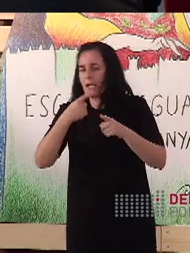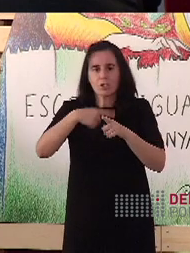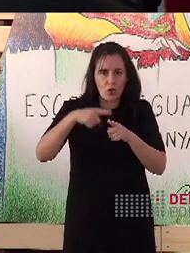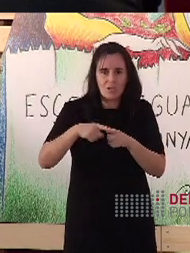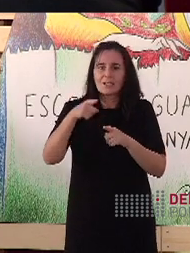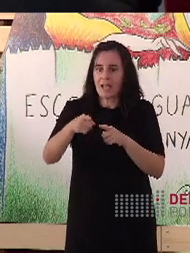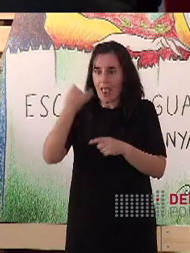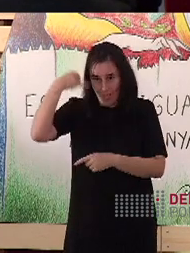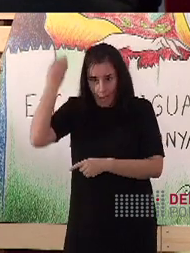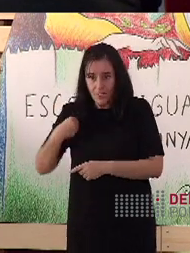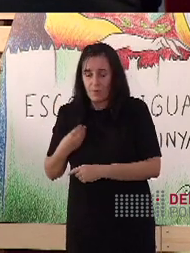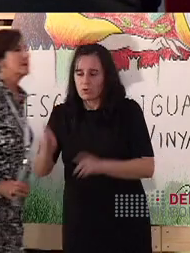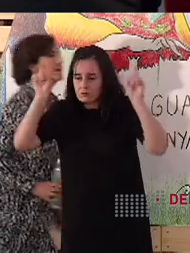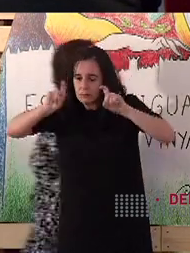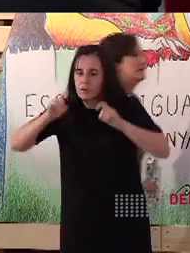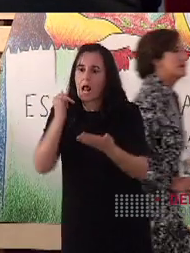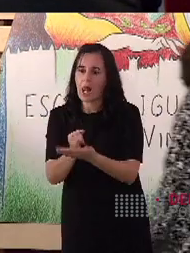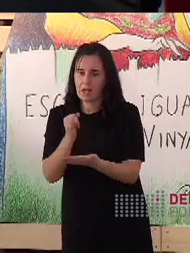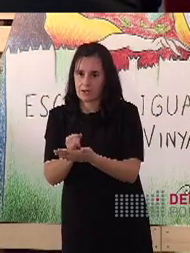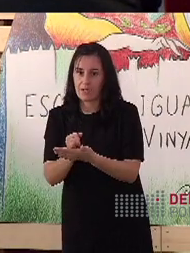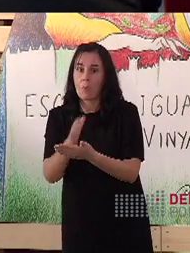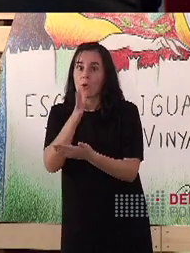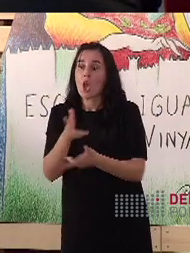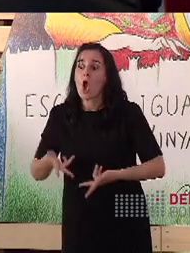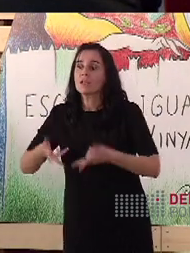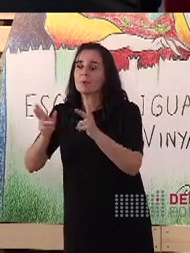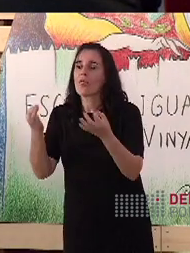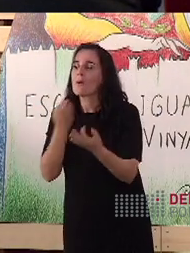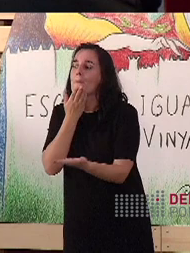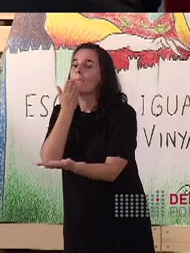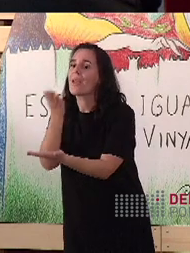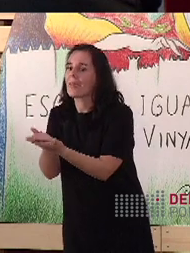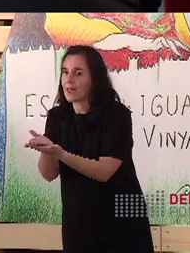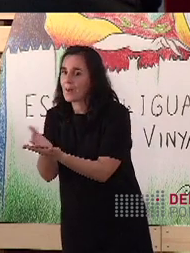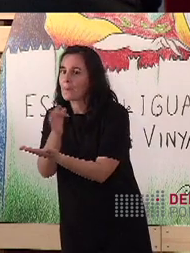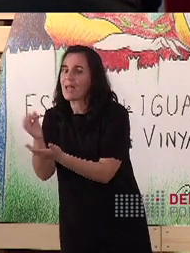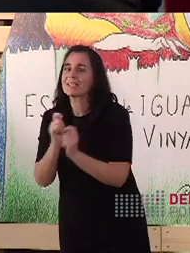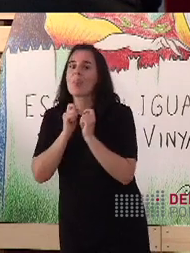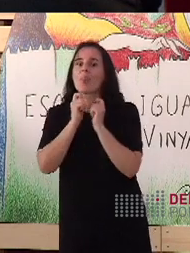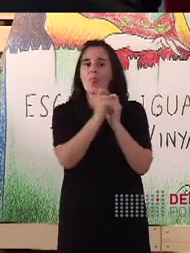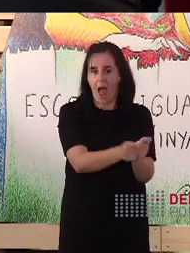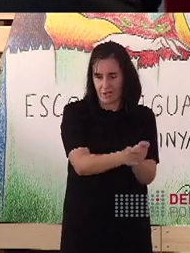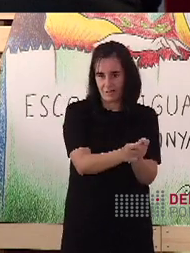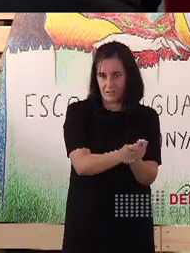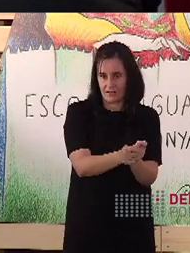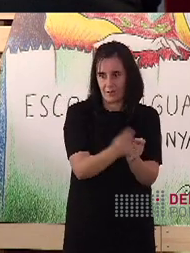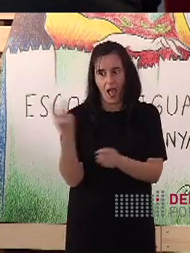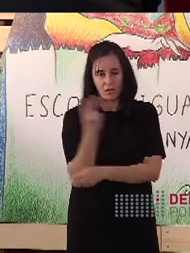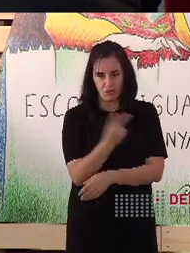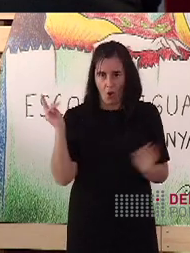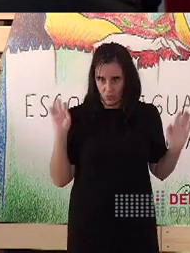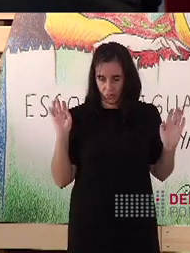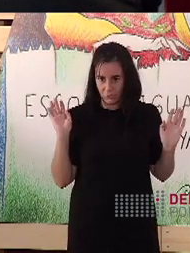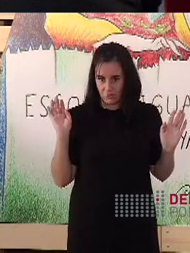para trabajar con los chavales en el aula. Esto hay que pedirlo y hay que darlo, las dos cosas. El consentimiento tiene